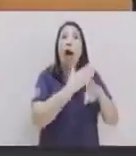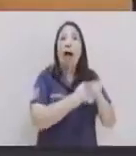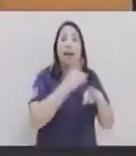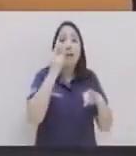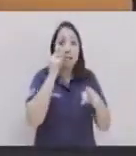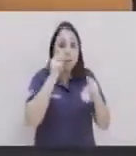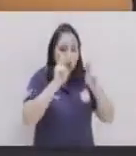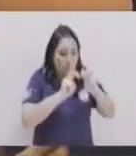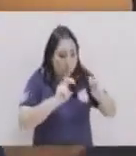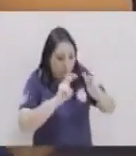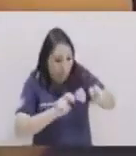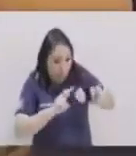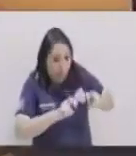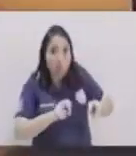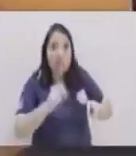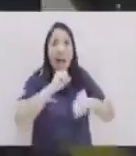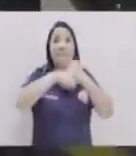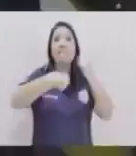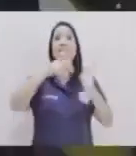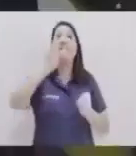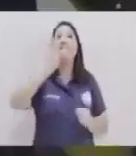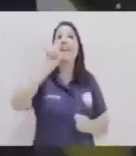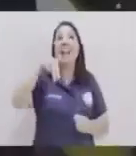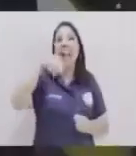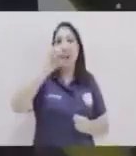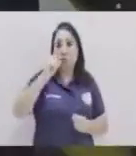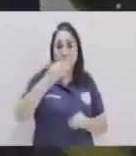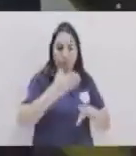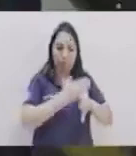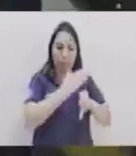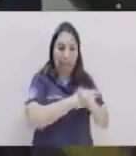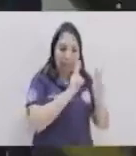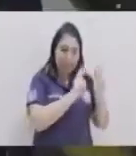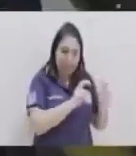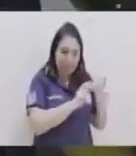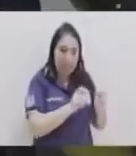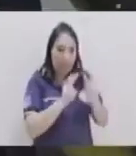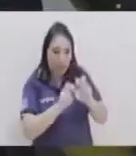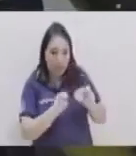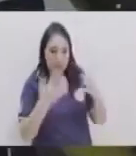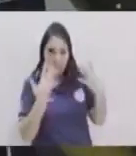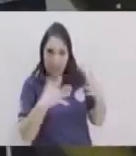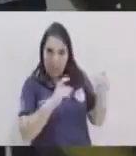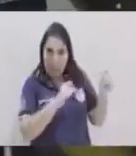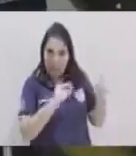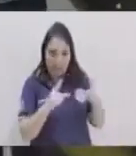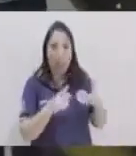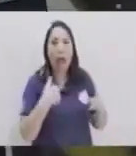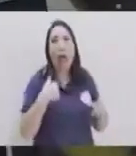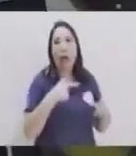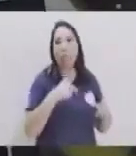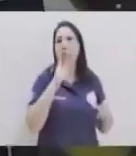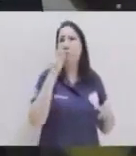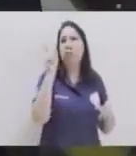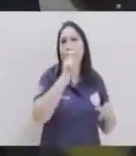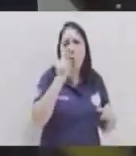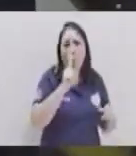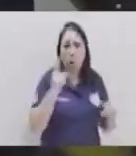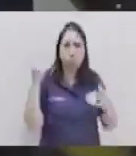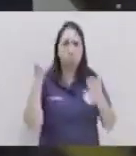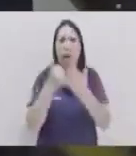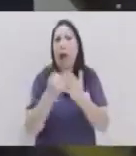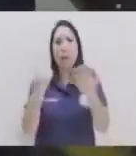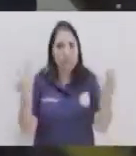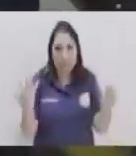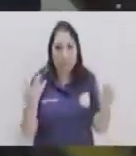estado de sus frenos hubiese pasado atropellando a varias personas, hubiera sido un desastre